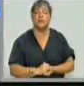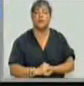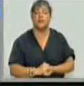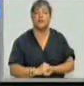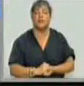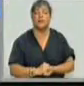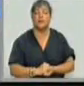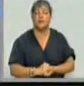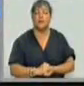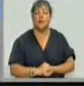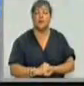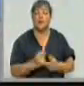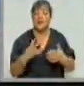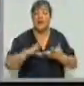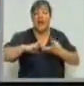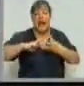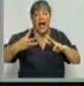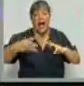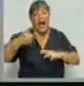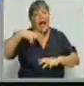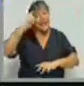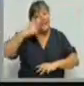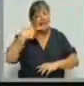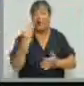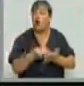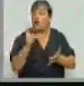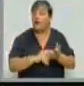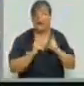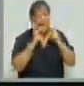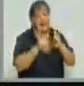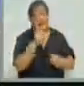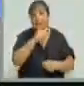Desde ANSES han vuelto a alertar a la comunidad acerca de falsos gestores